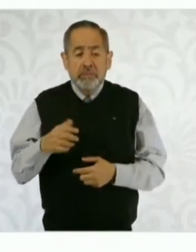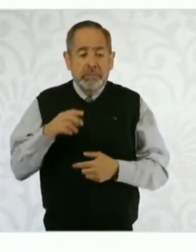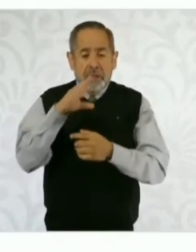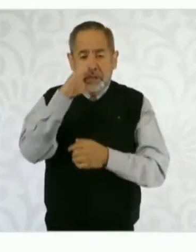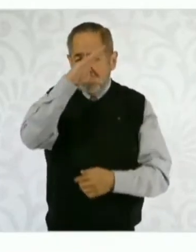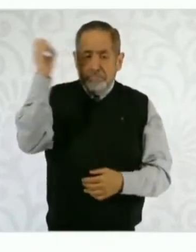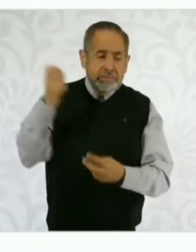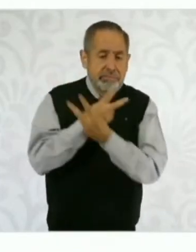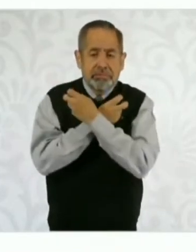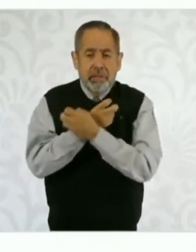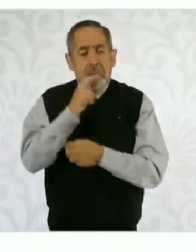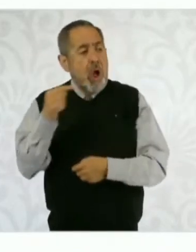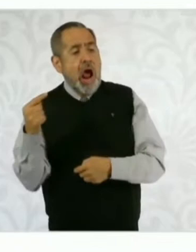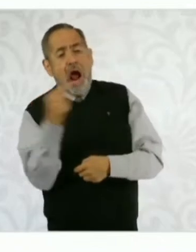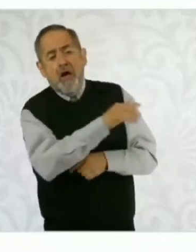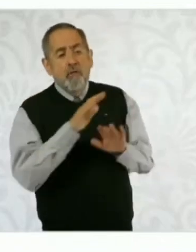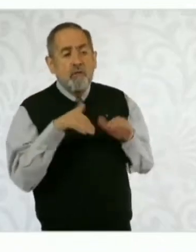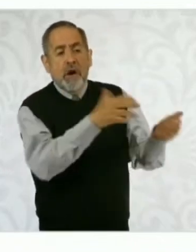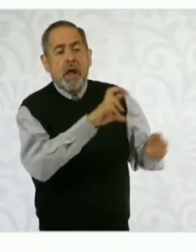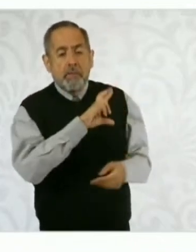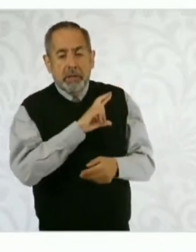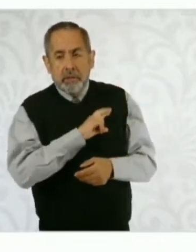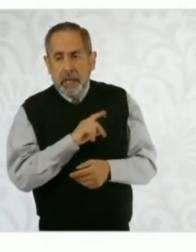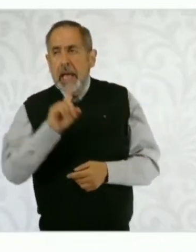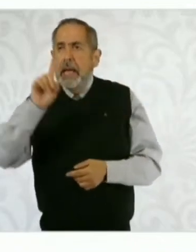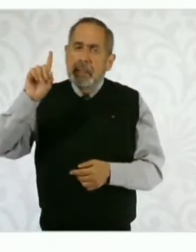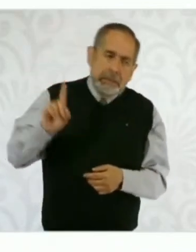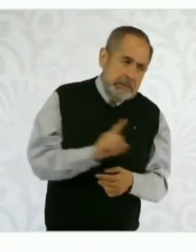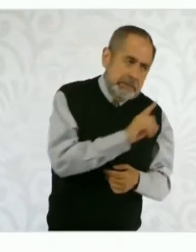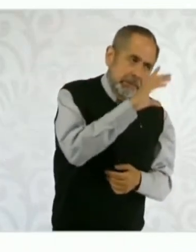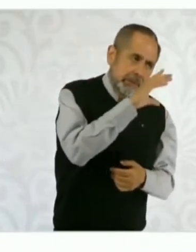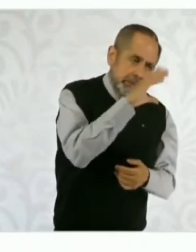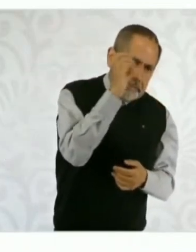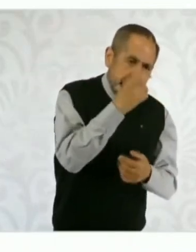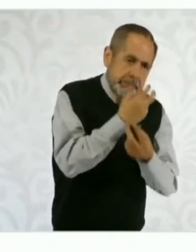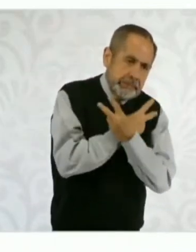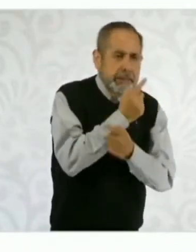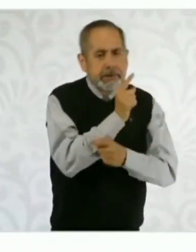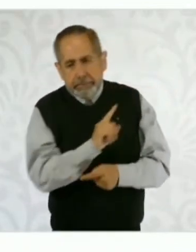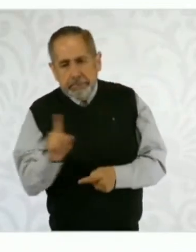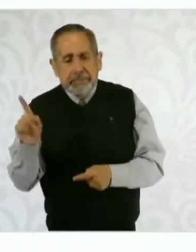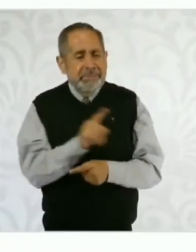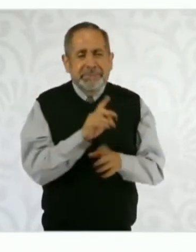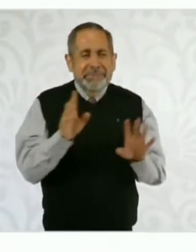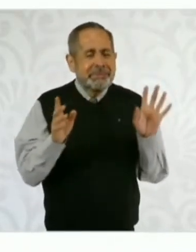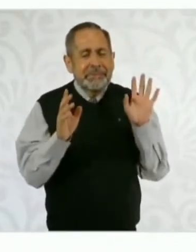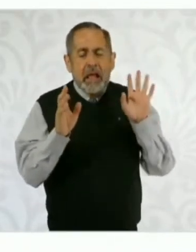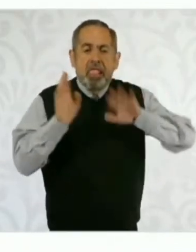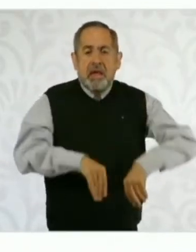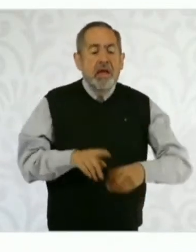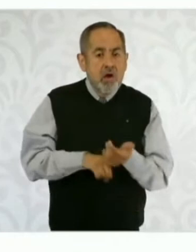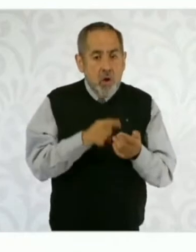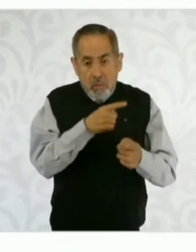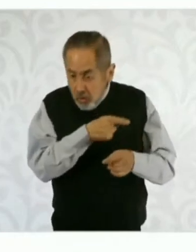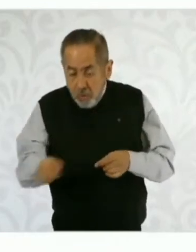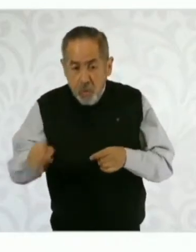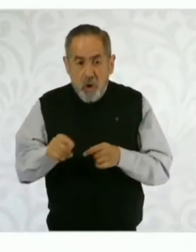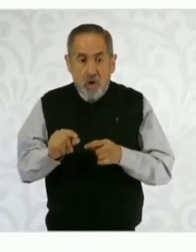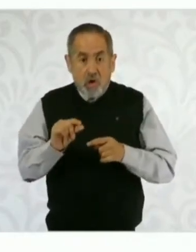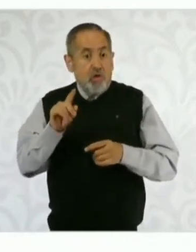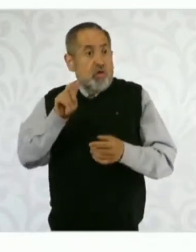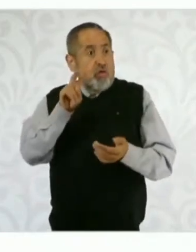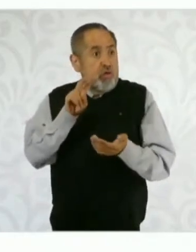alguien más los rayos X afuera de la institución. Había que regresar esto y así lo hicimos. Y esta es la inversión del 19